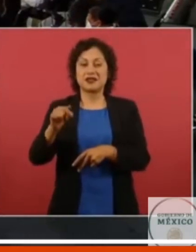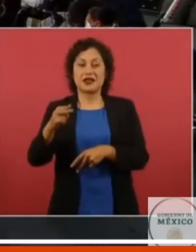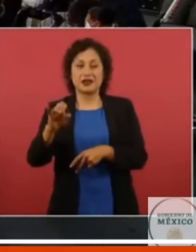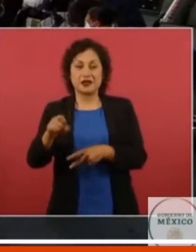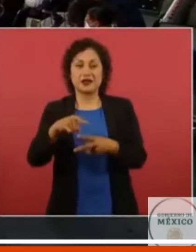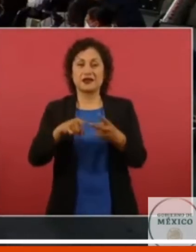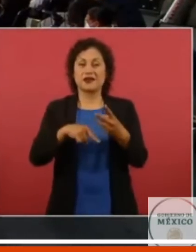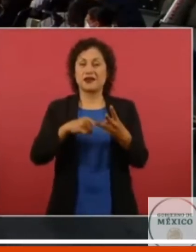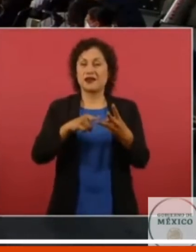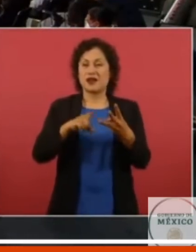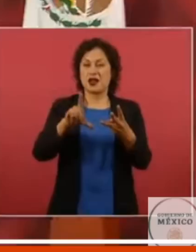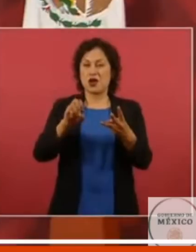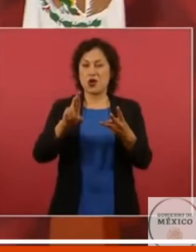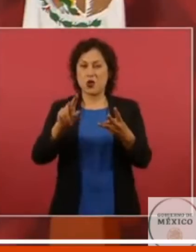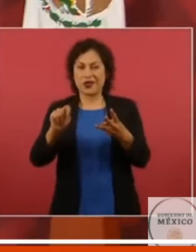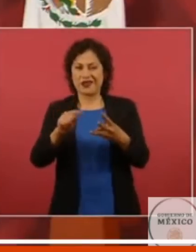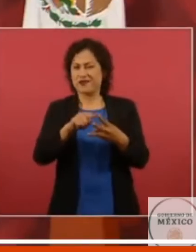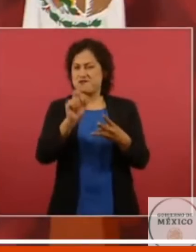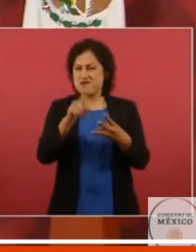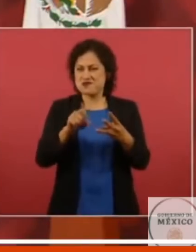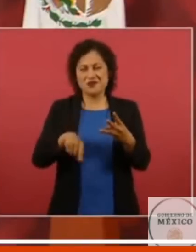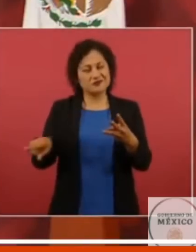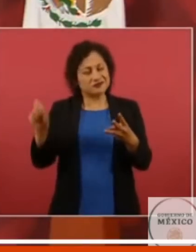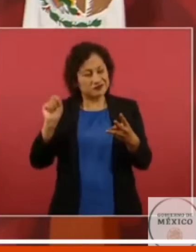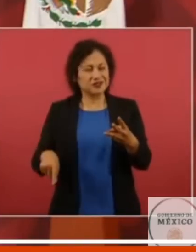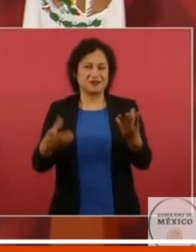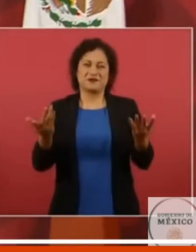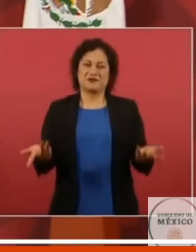especial que me da risa,